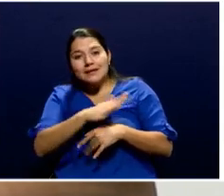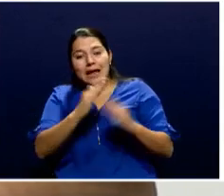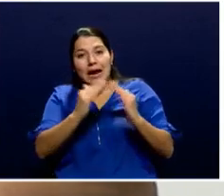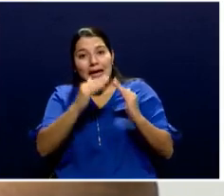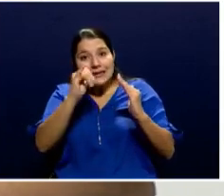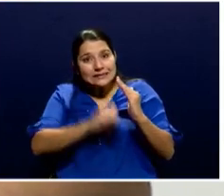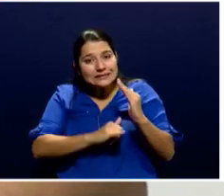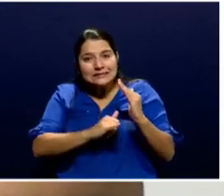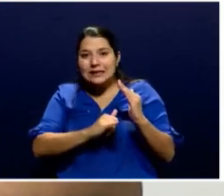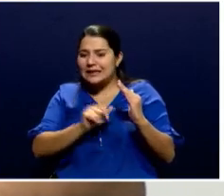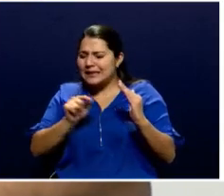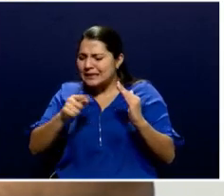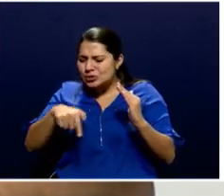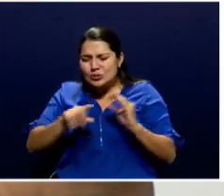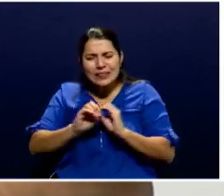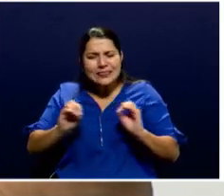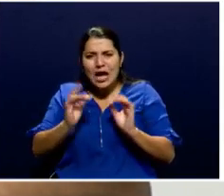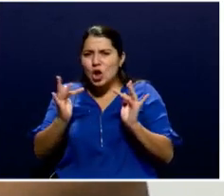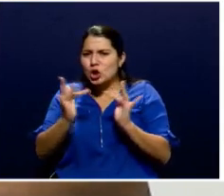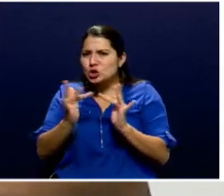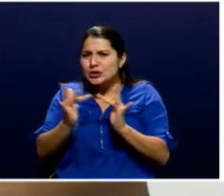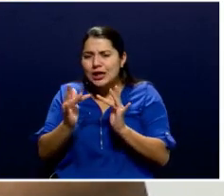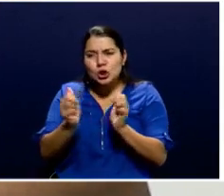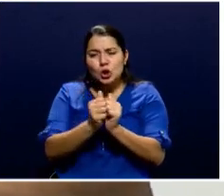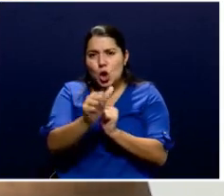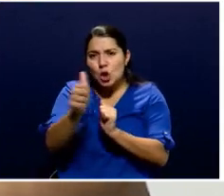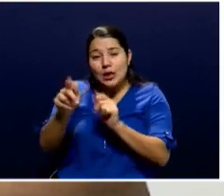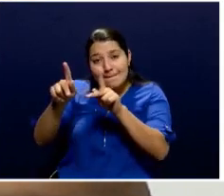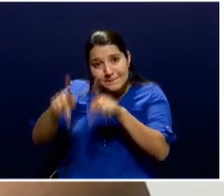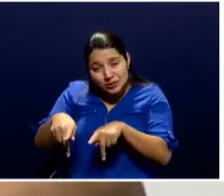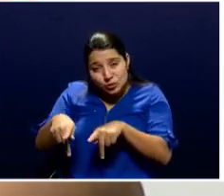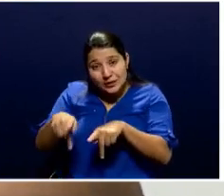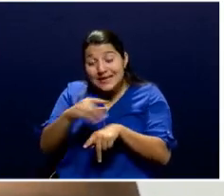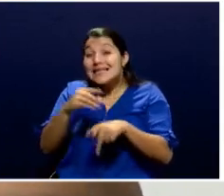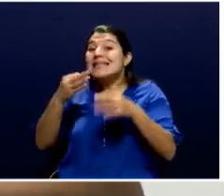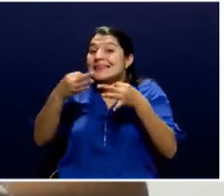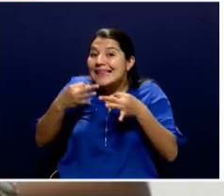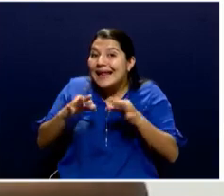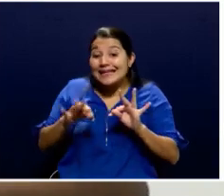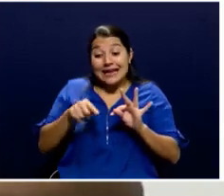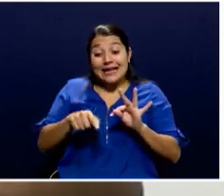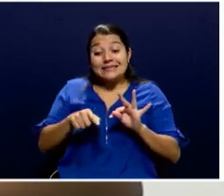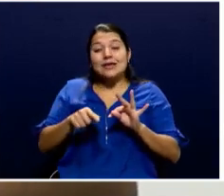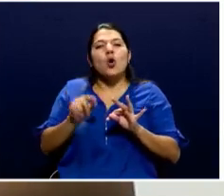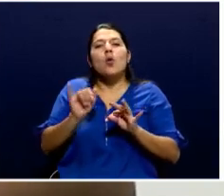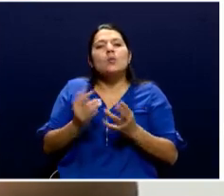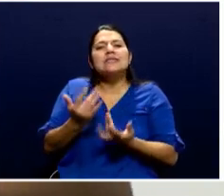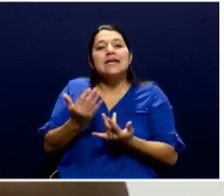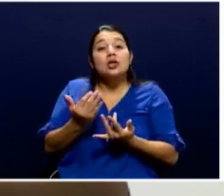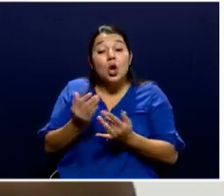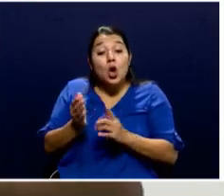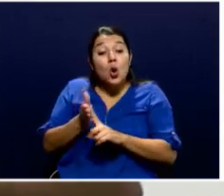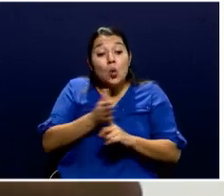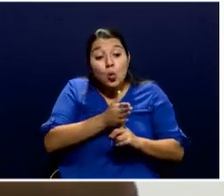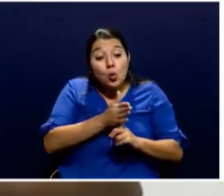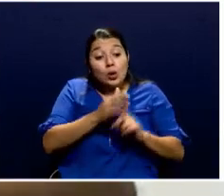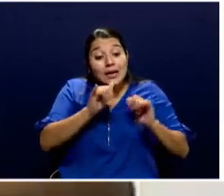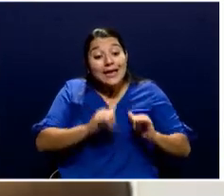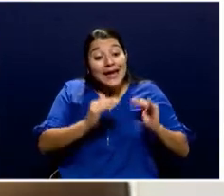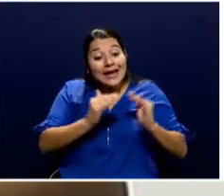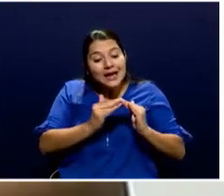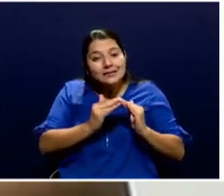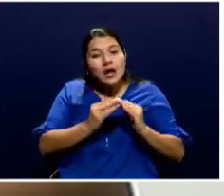no tengan nada de contacto social con otras personas y tratar de apagar esos pequeños incendios, pero ya de una manera